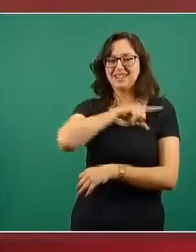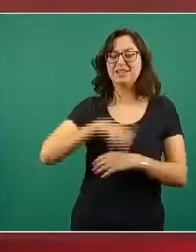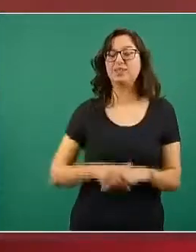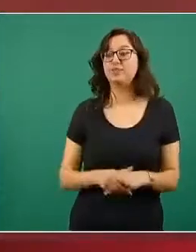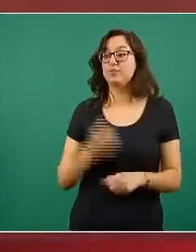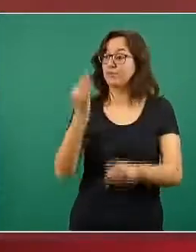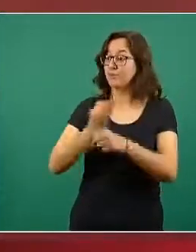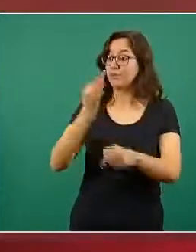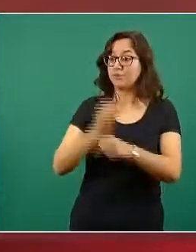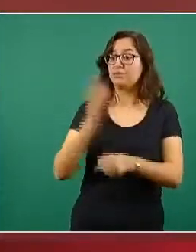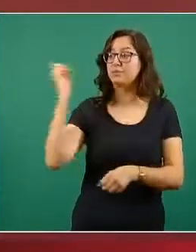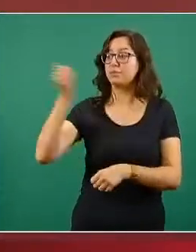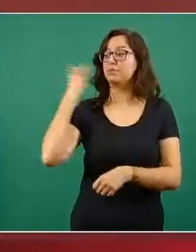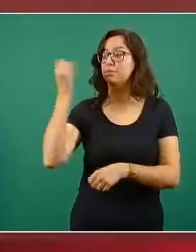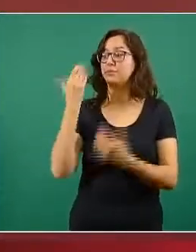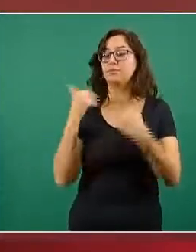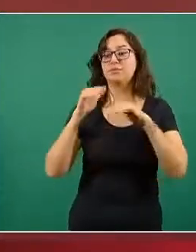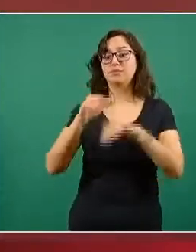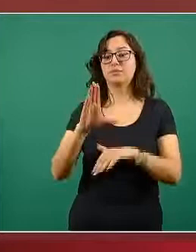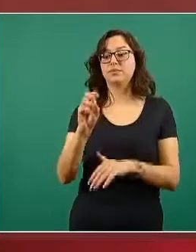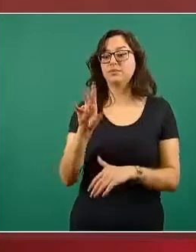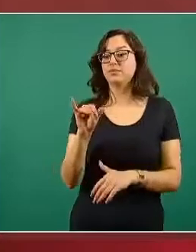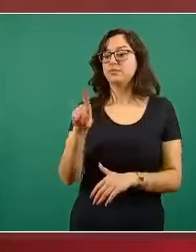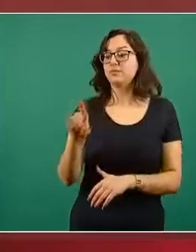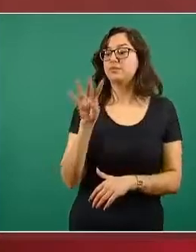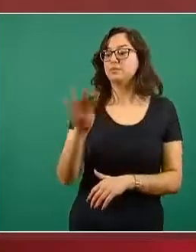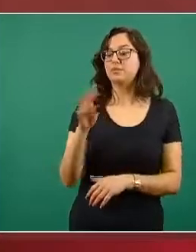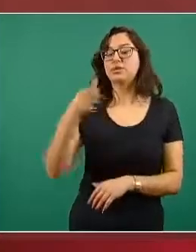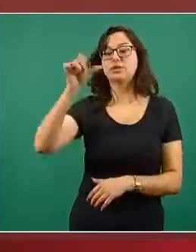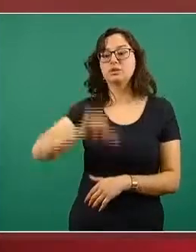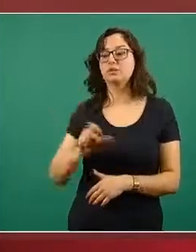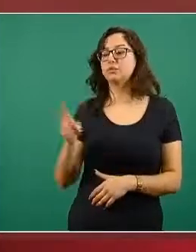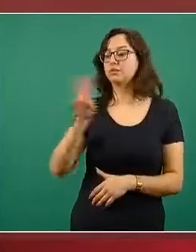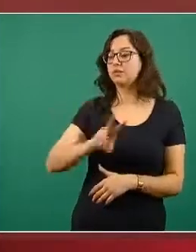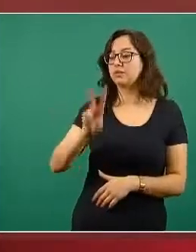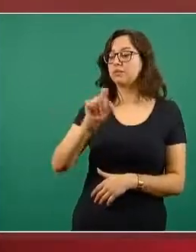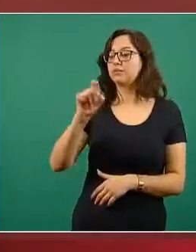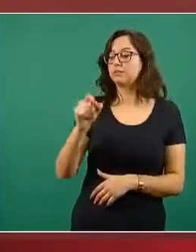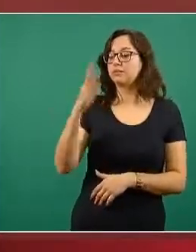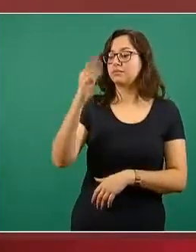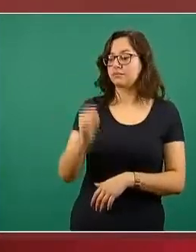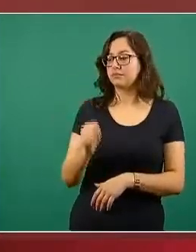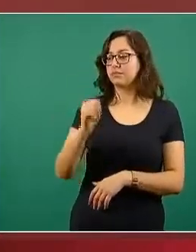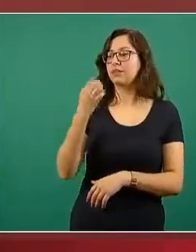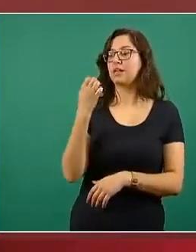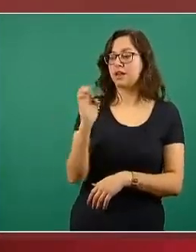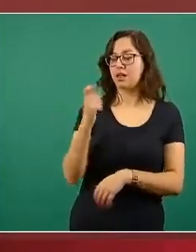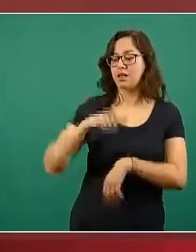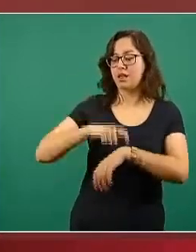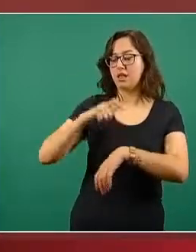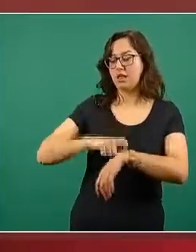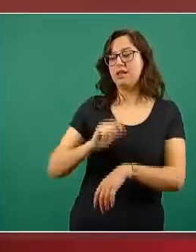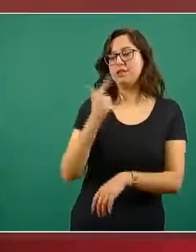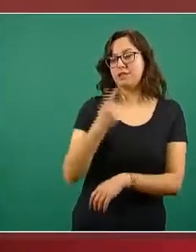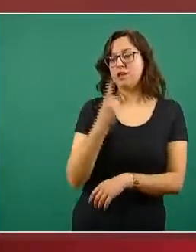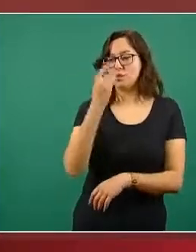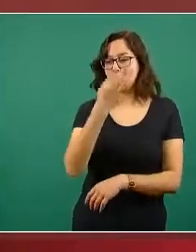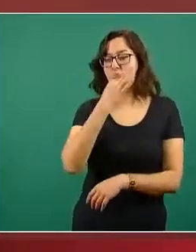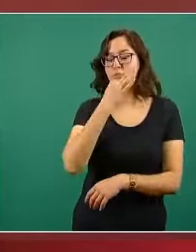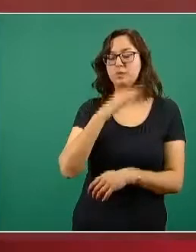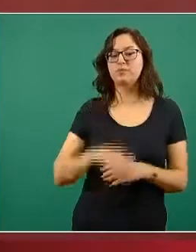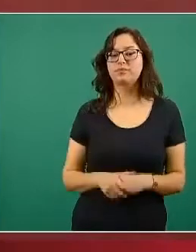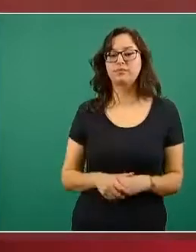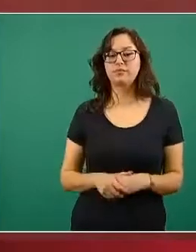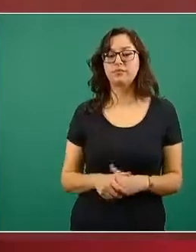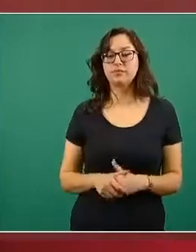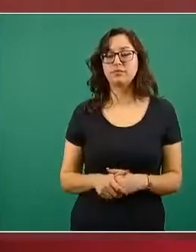diaria sobre COVID-19, hoy que es viernes 29 de enero y son las 19:01 horas. Hoy